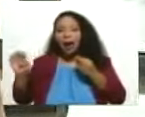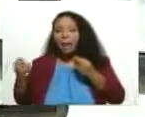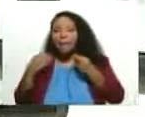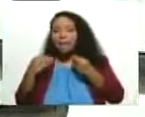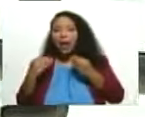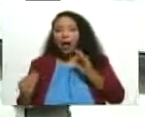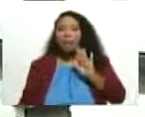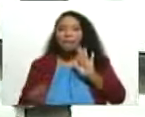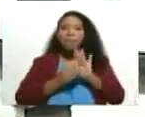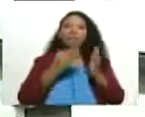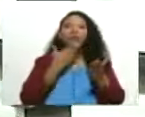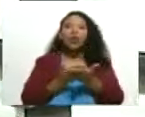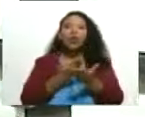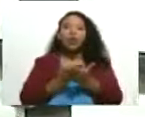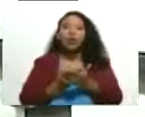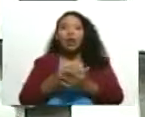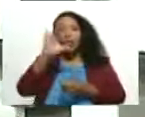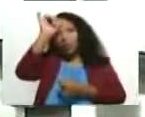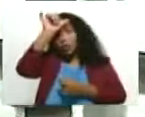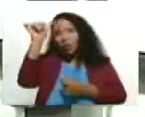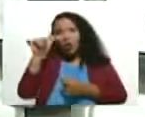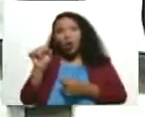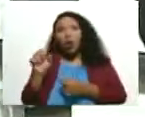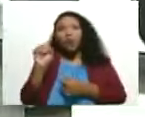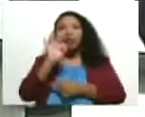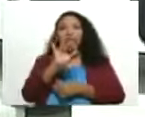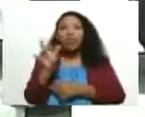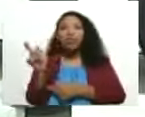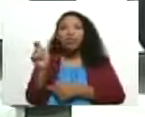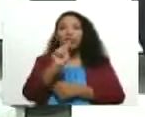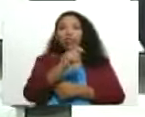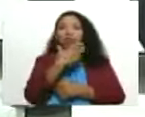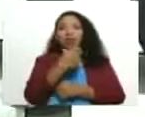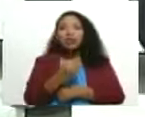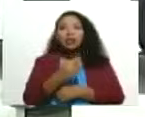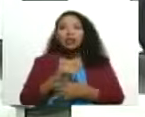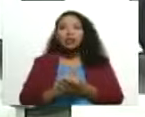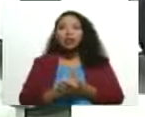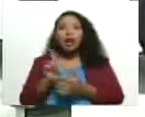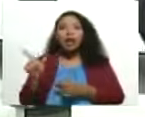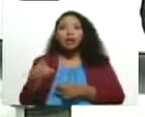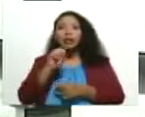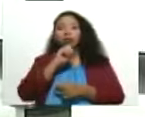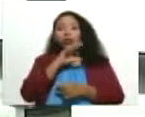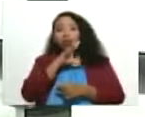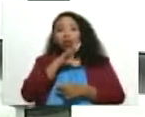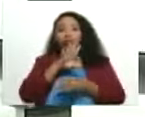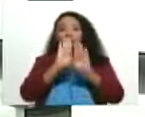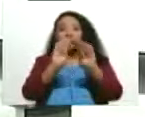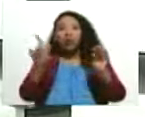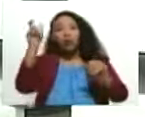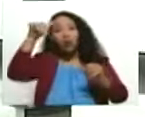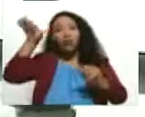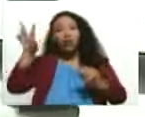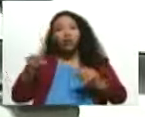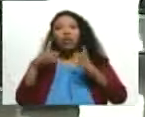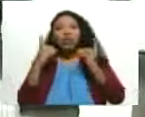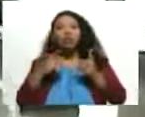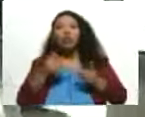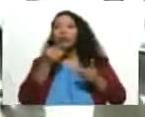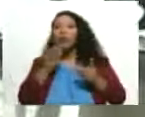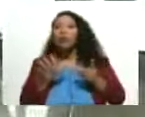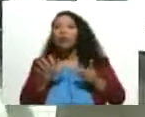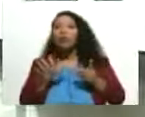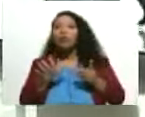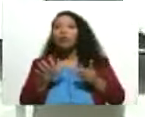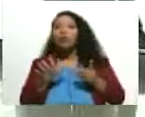esta propuesta del domingo 3 de diciembre. Esa es la noticia del día. Histórico, convocar al pueblo venezolano para decidir las próximas